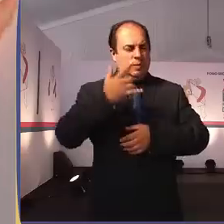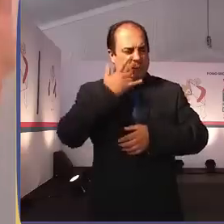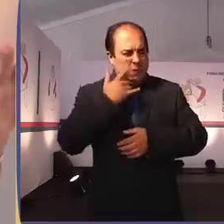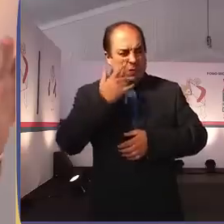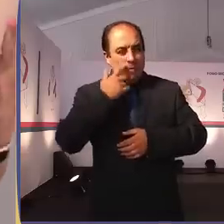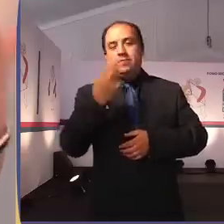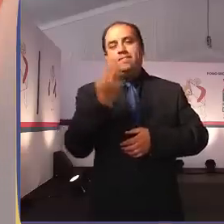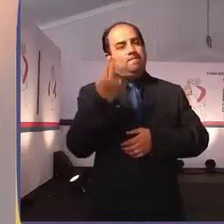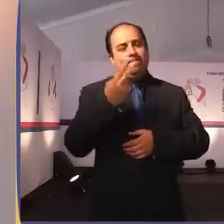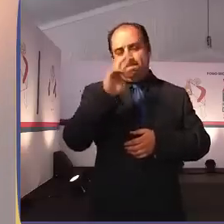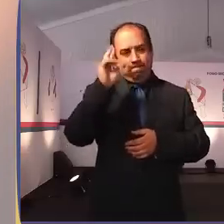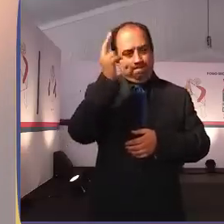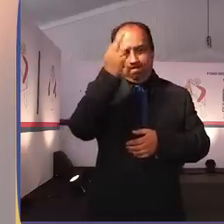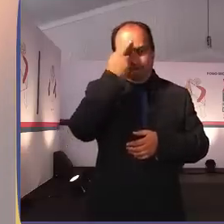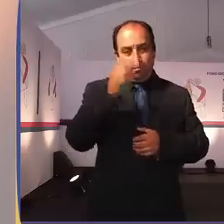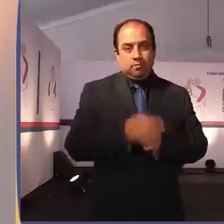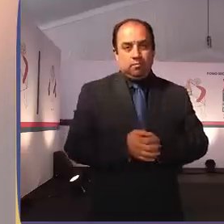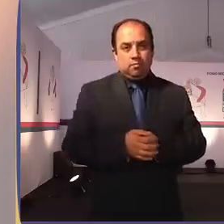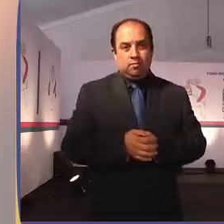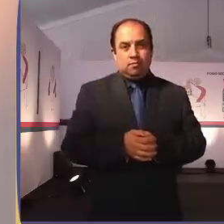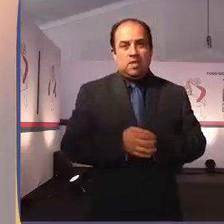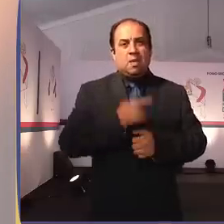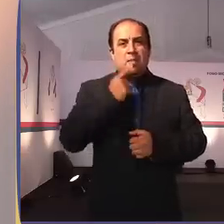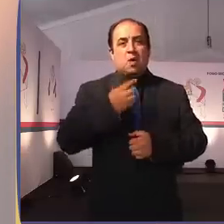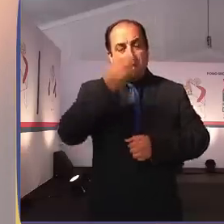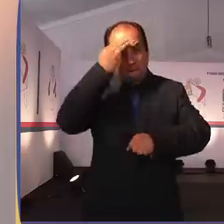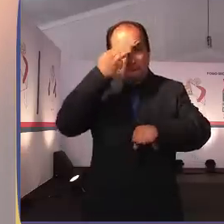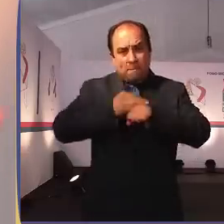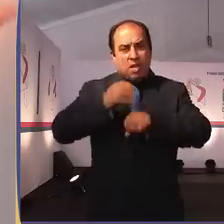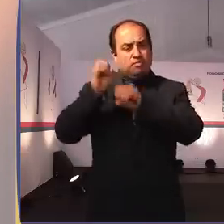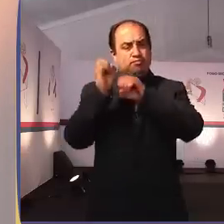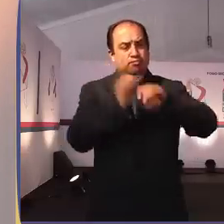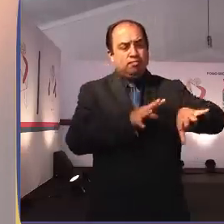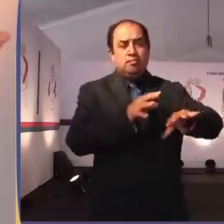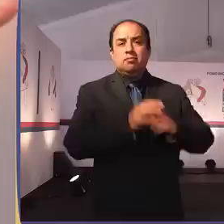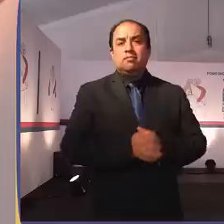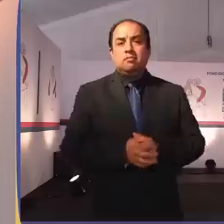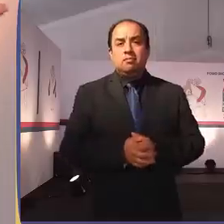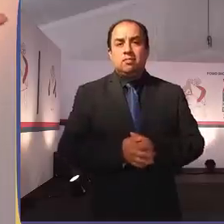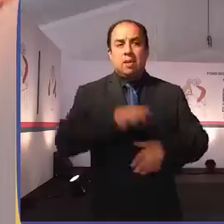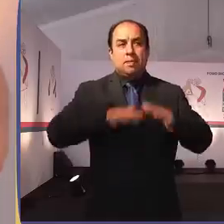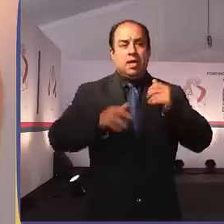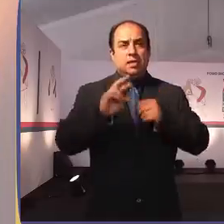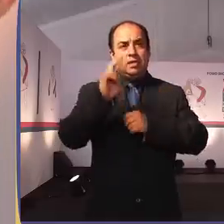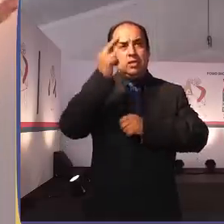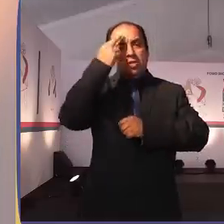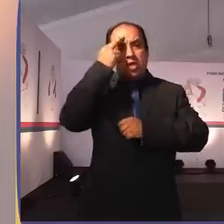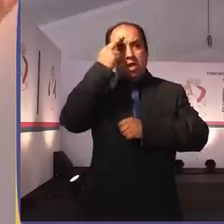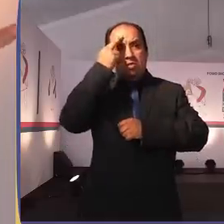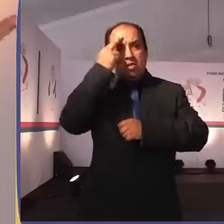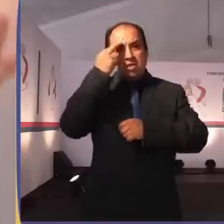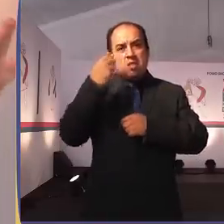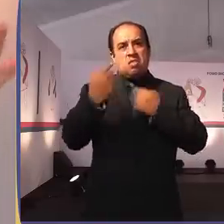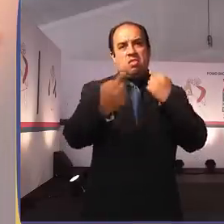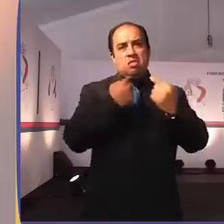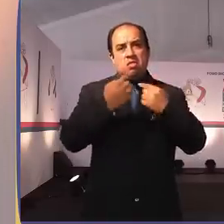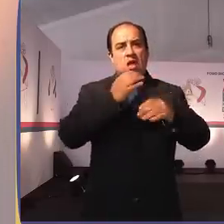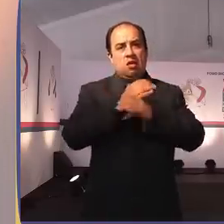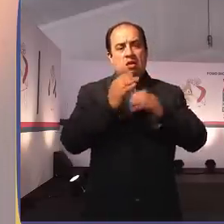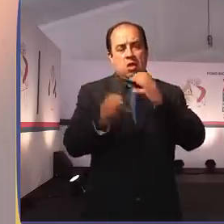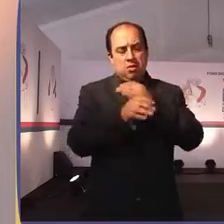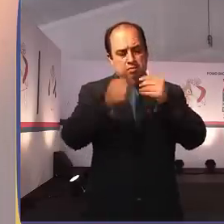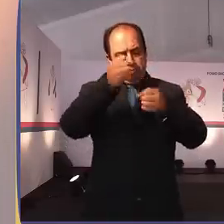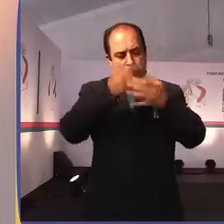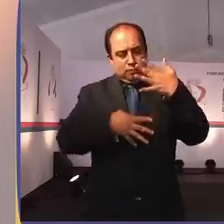hay que recordar. Es más, ¿saben qué? No hay que tener memoria, porque luego nos acordamos de agravios o de cosas así y nos da